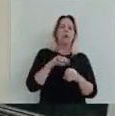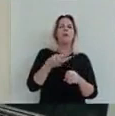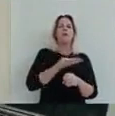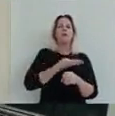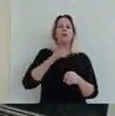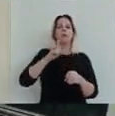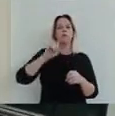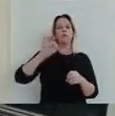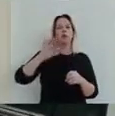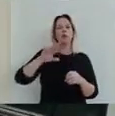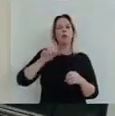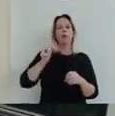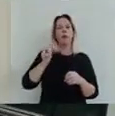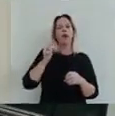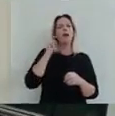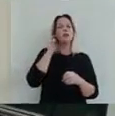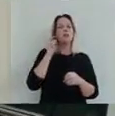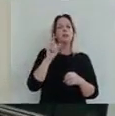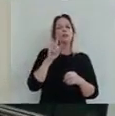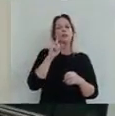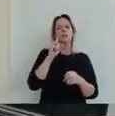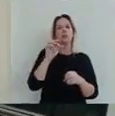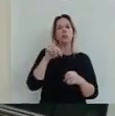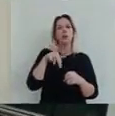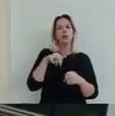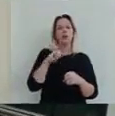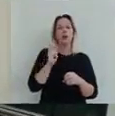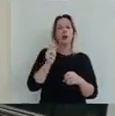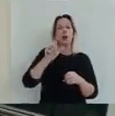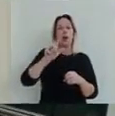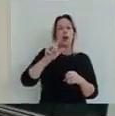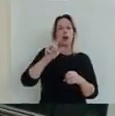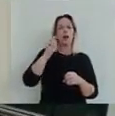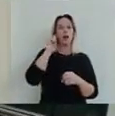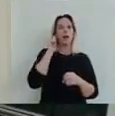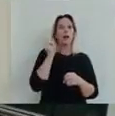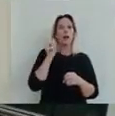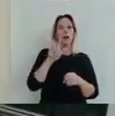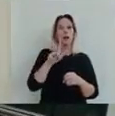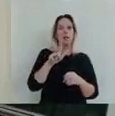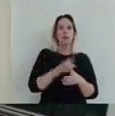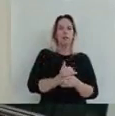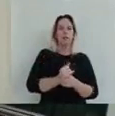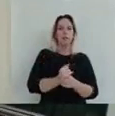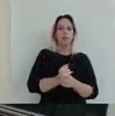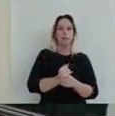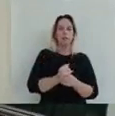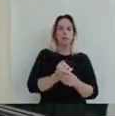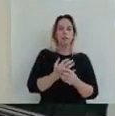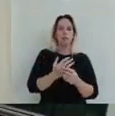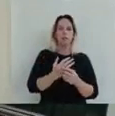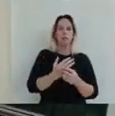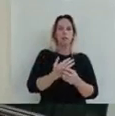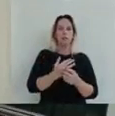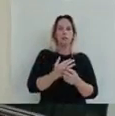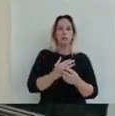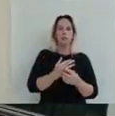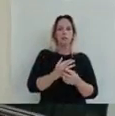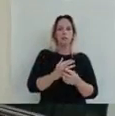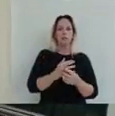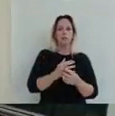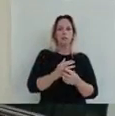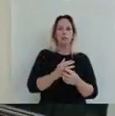viene a colación, y lo importante de este proyecto es que estos fenómenos no solamente pueden generar olor y sabor